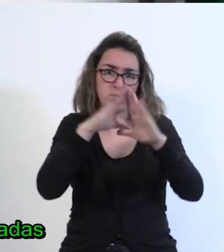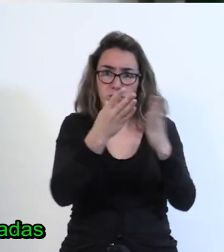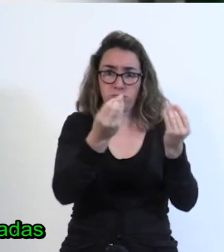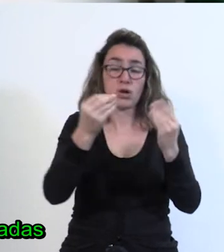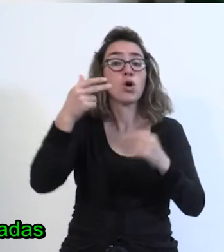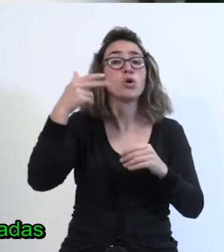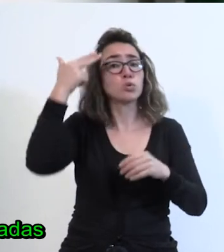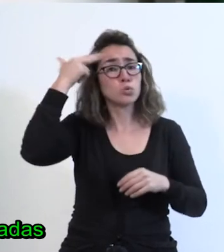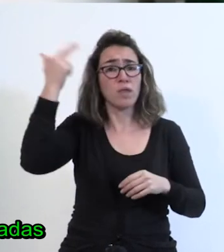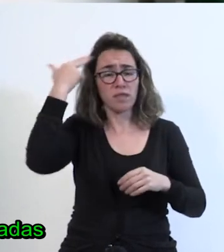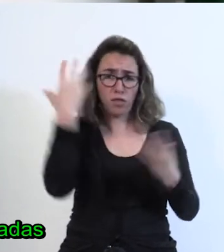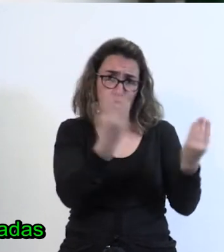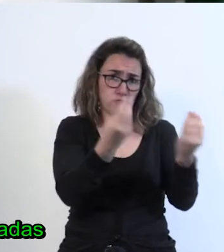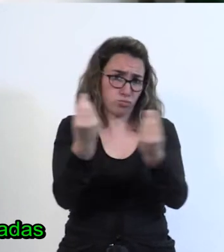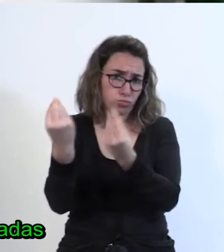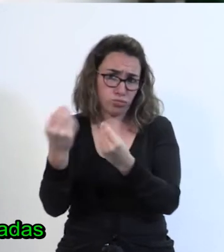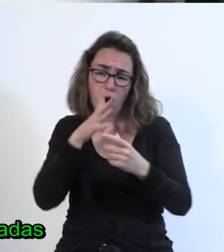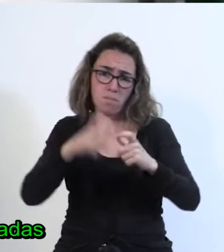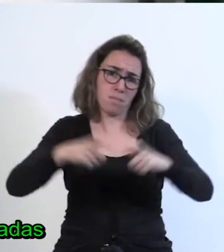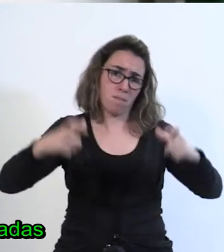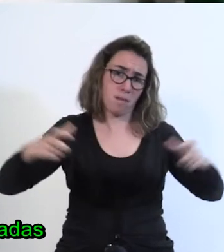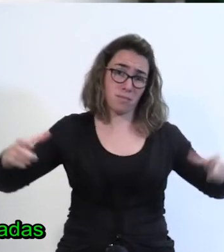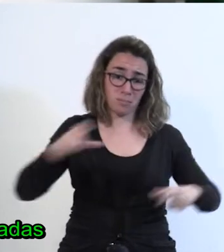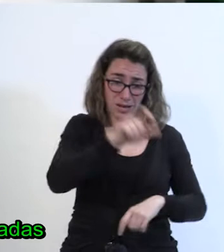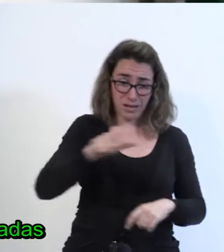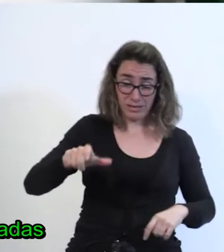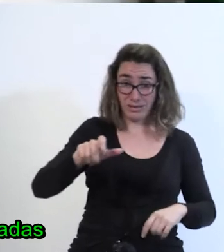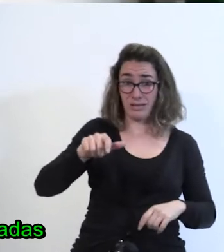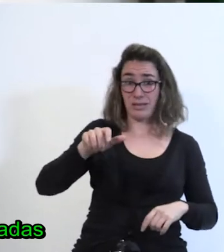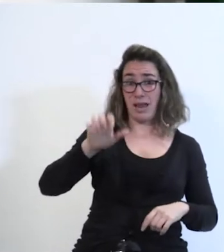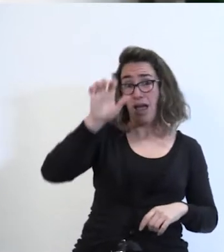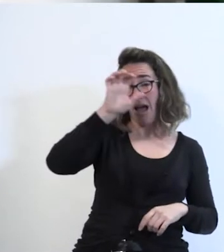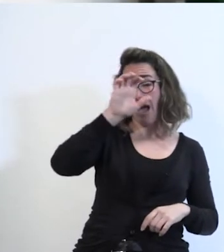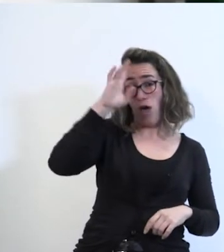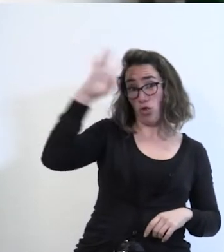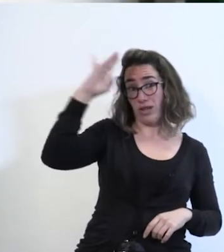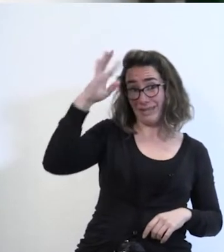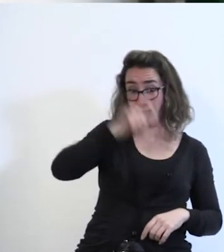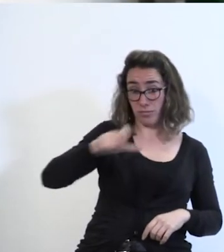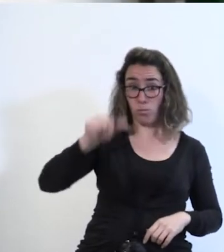Salvador, el suicidio de embarazo de adolescentes embarazadas se ha